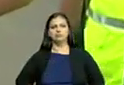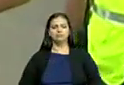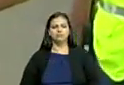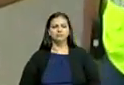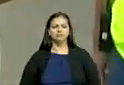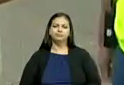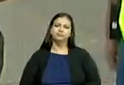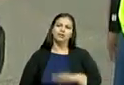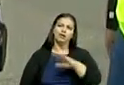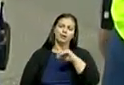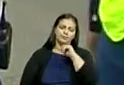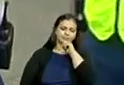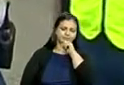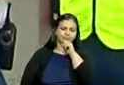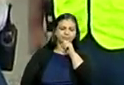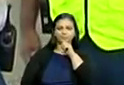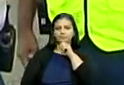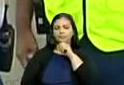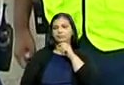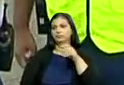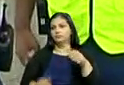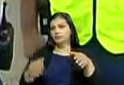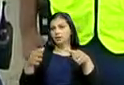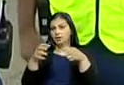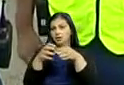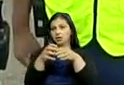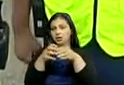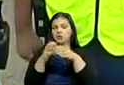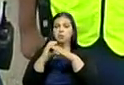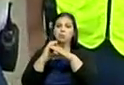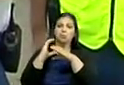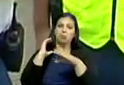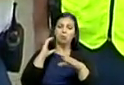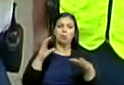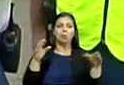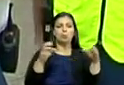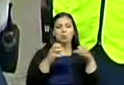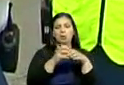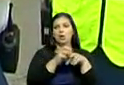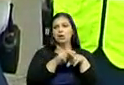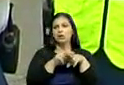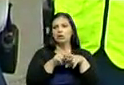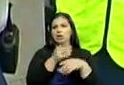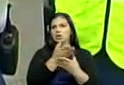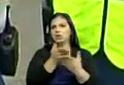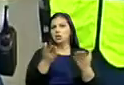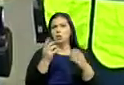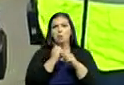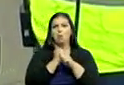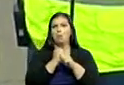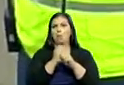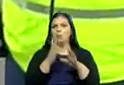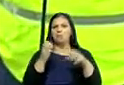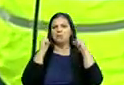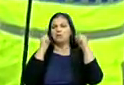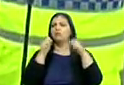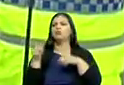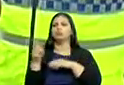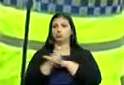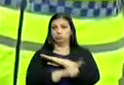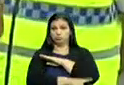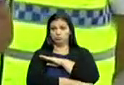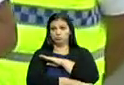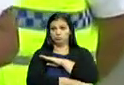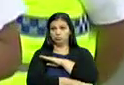atm en contra de los dirigentes de muchos urbanos e interprovinciales que no estén trabajando bueno eso no me compete ya